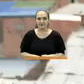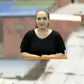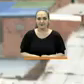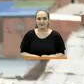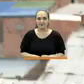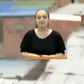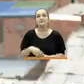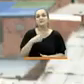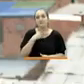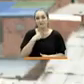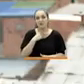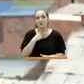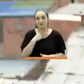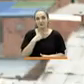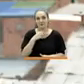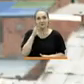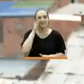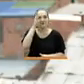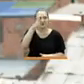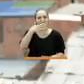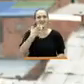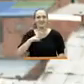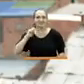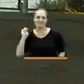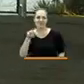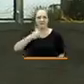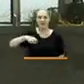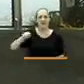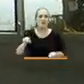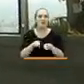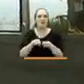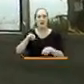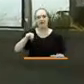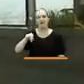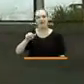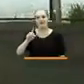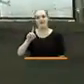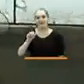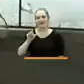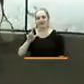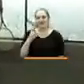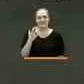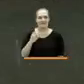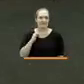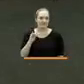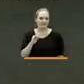A mí me gustaría ser grande tenista como nada.